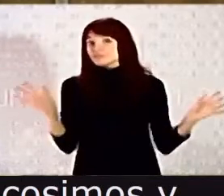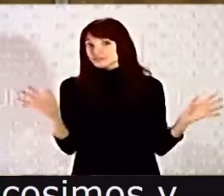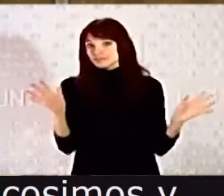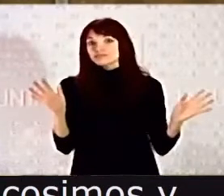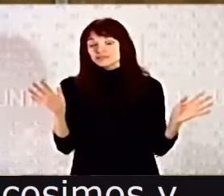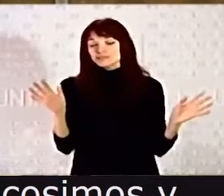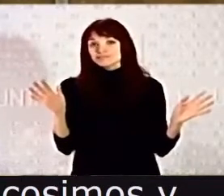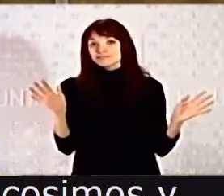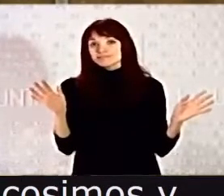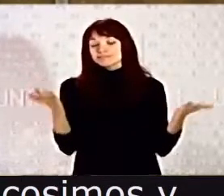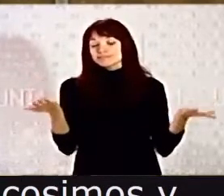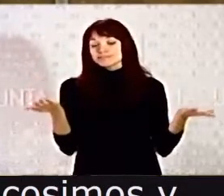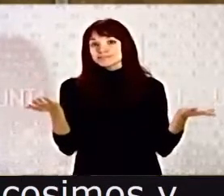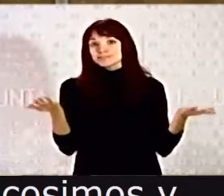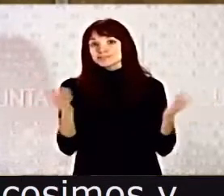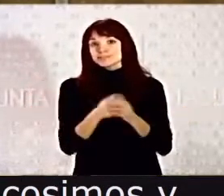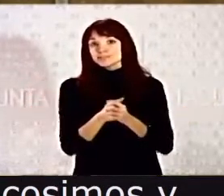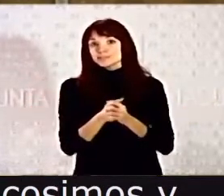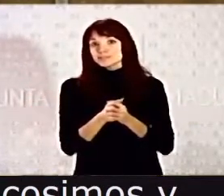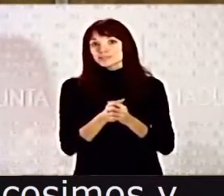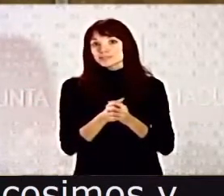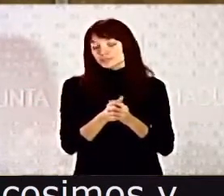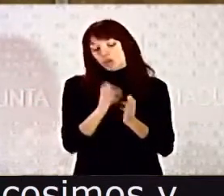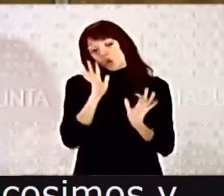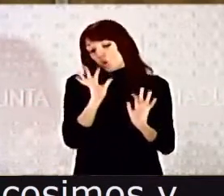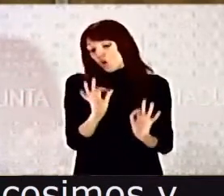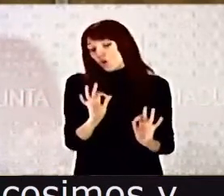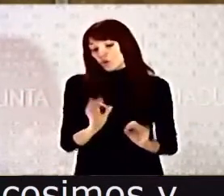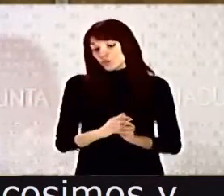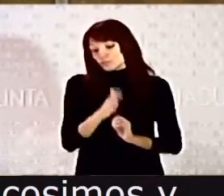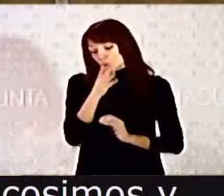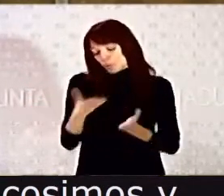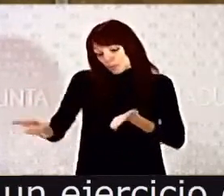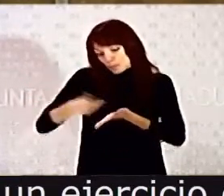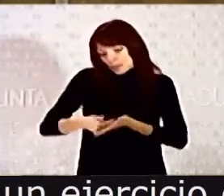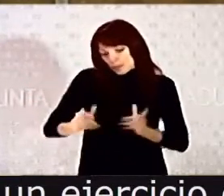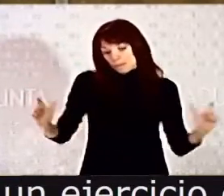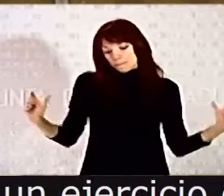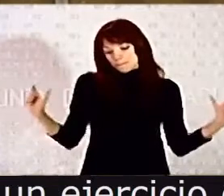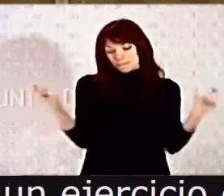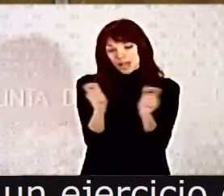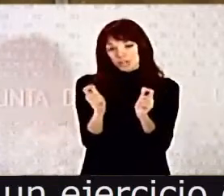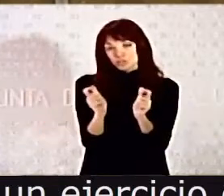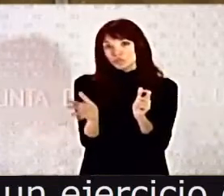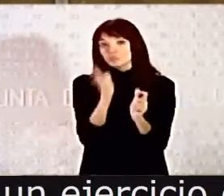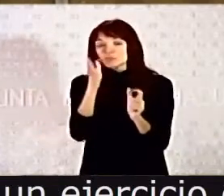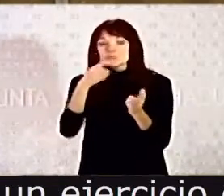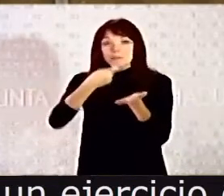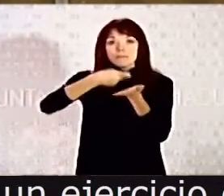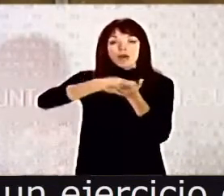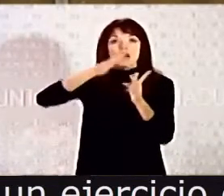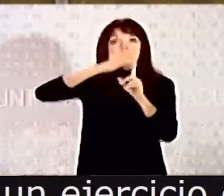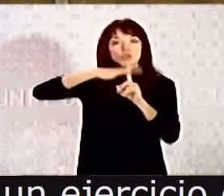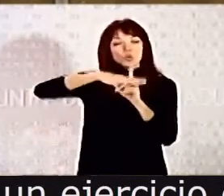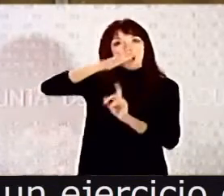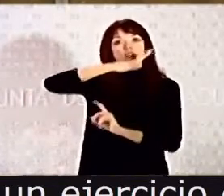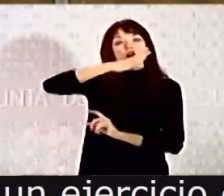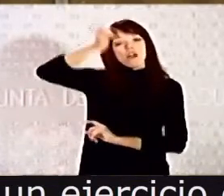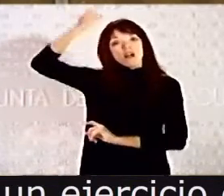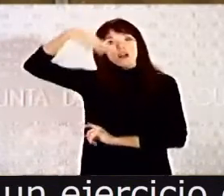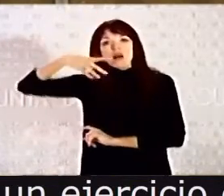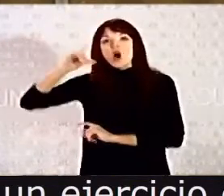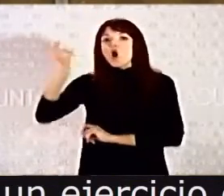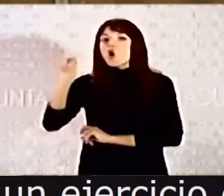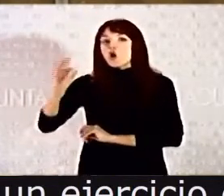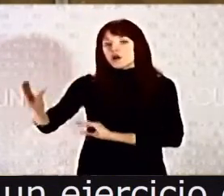evidentemente, en un ejercicio de pura lógica es que tiene que haber menos demanda de suministro de mínimos vitales, menos demanda de renta